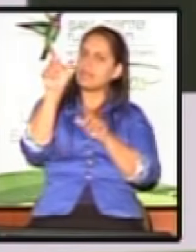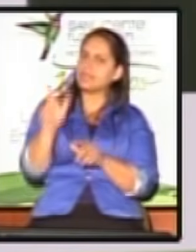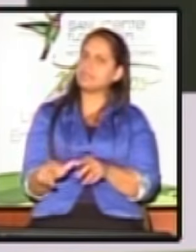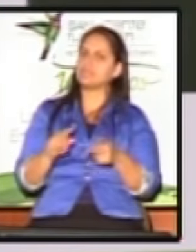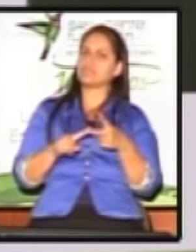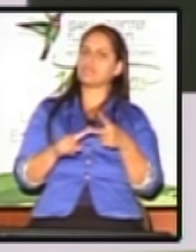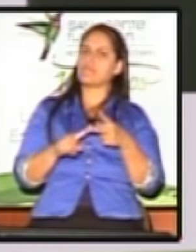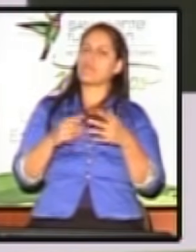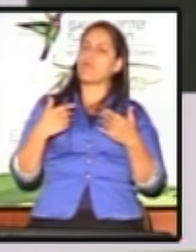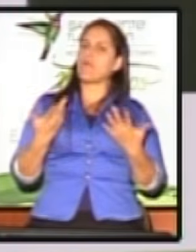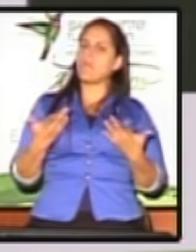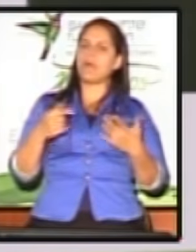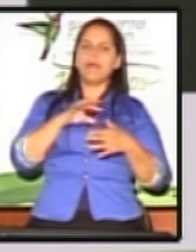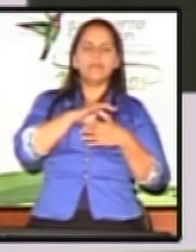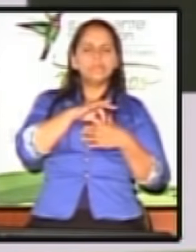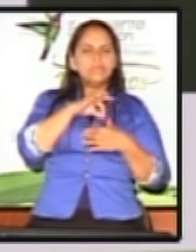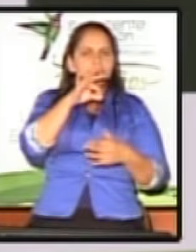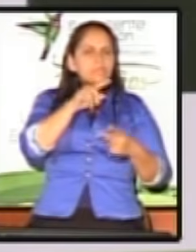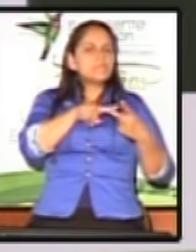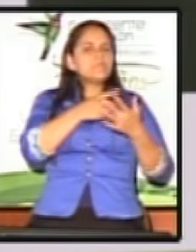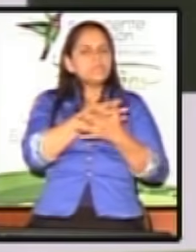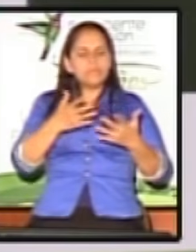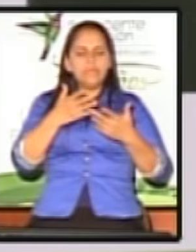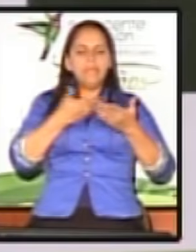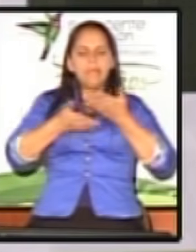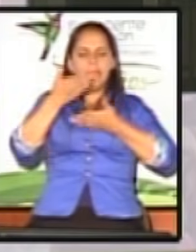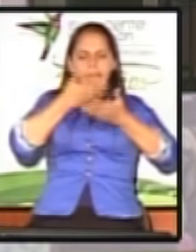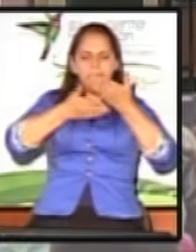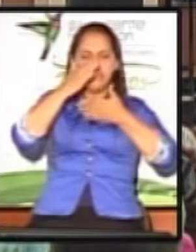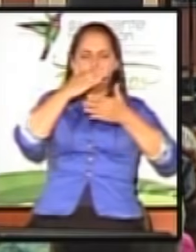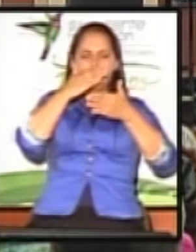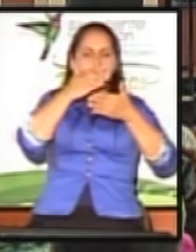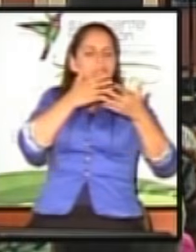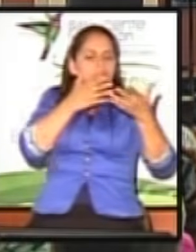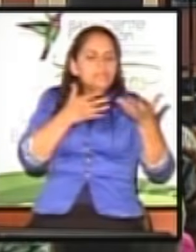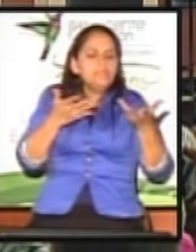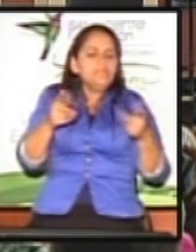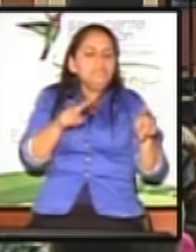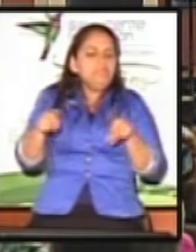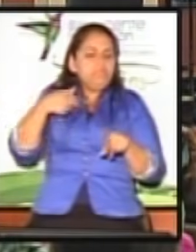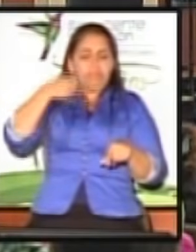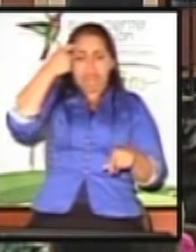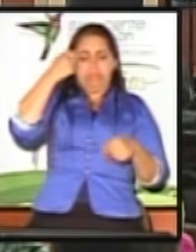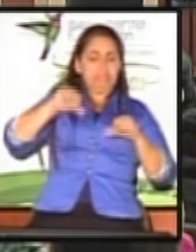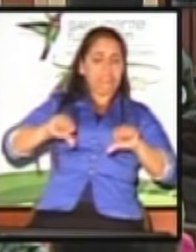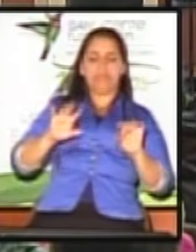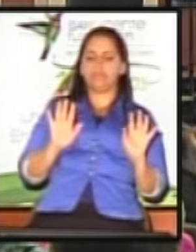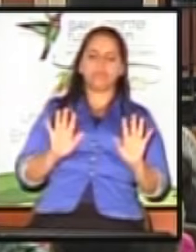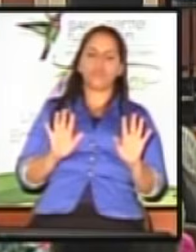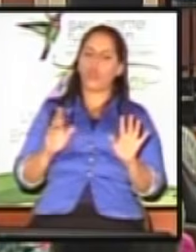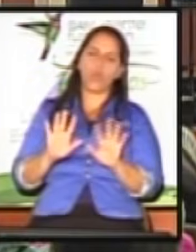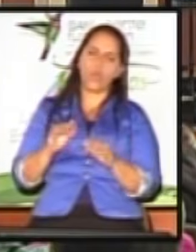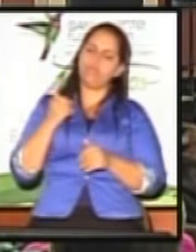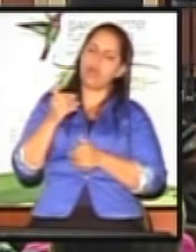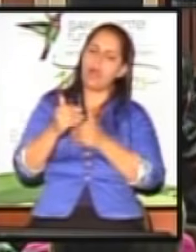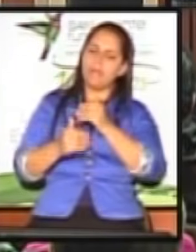moral, espiritual, hacia algunas personas esta palabra le genera escozor, y además de moral y